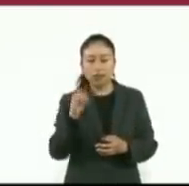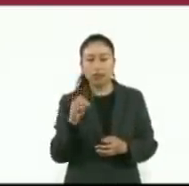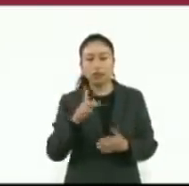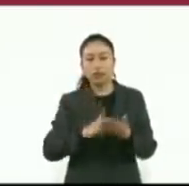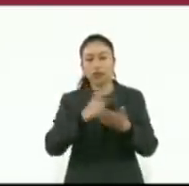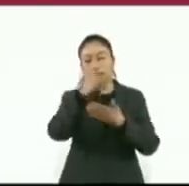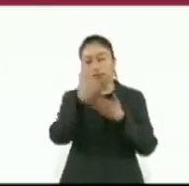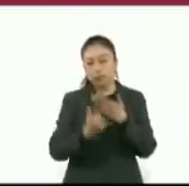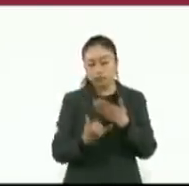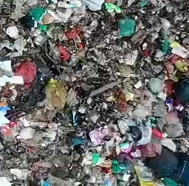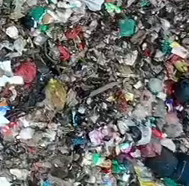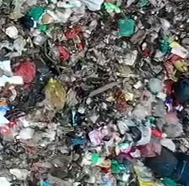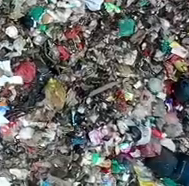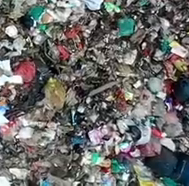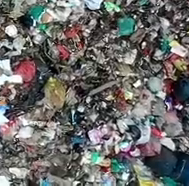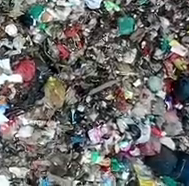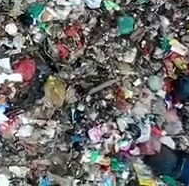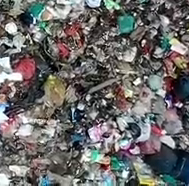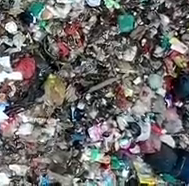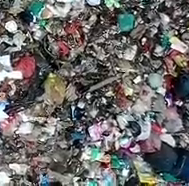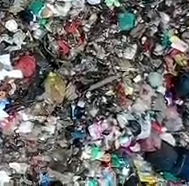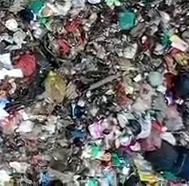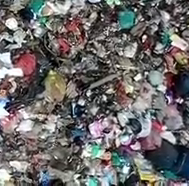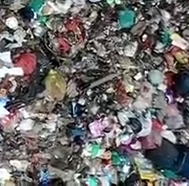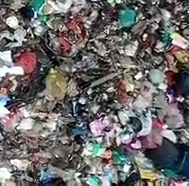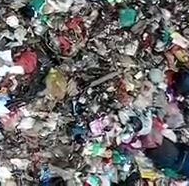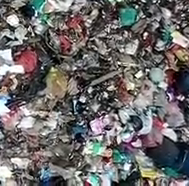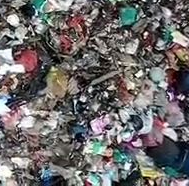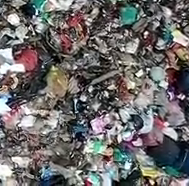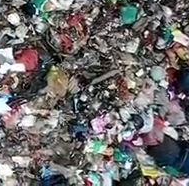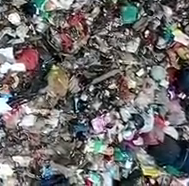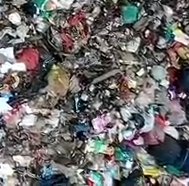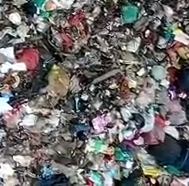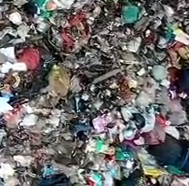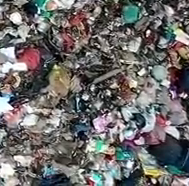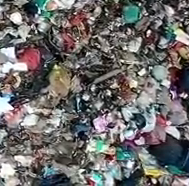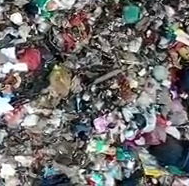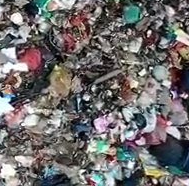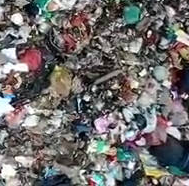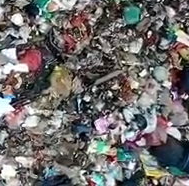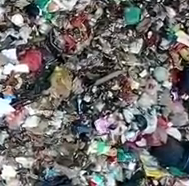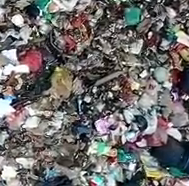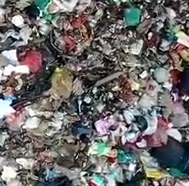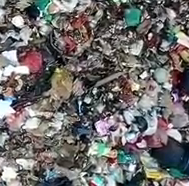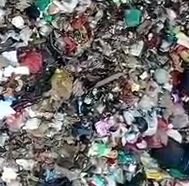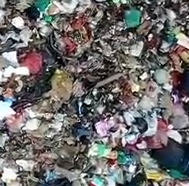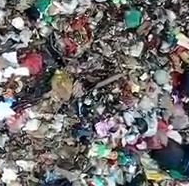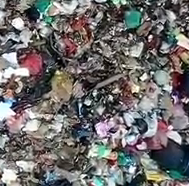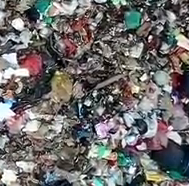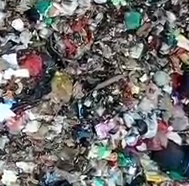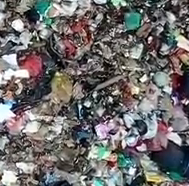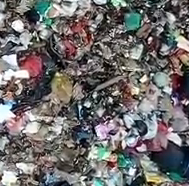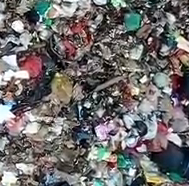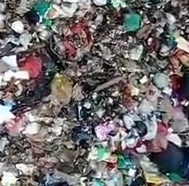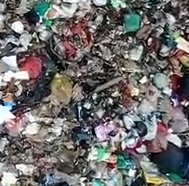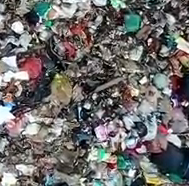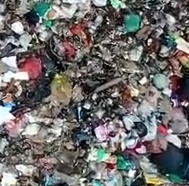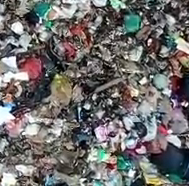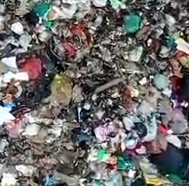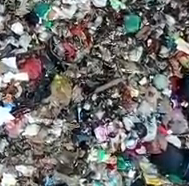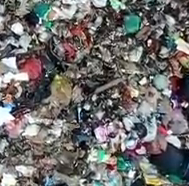gobierno de la ciudad recicla pues más de 1,000 toneladas, y los residuos se venden